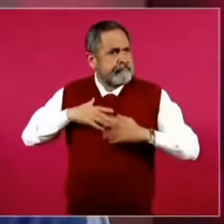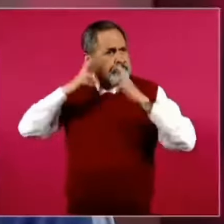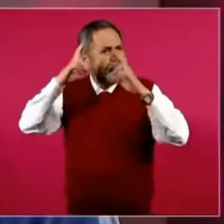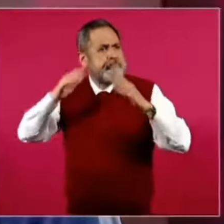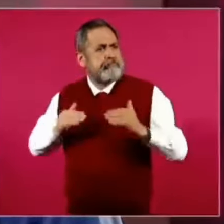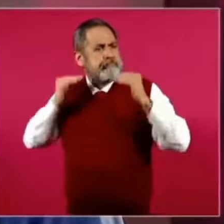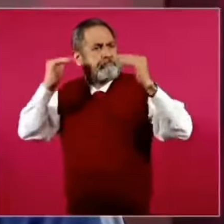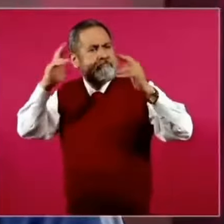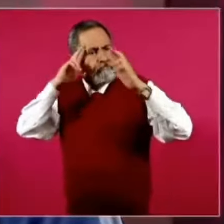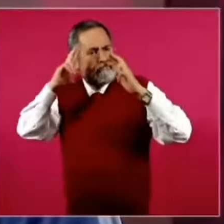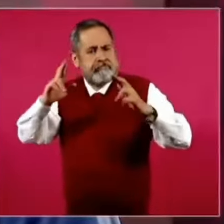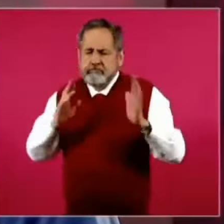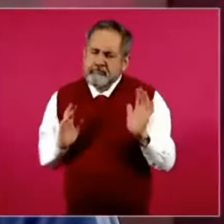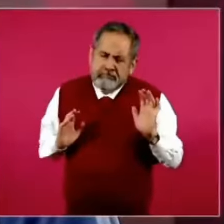soberanías